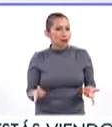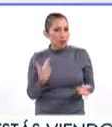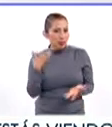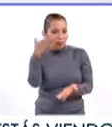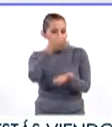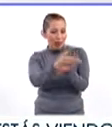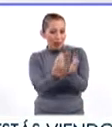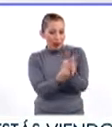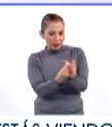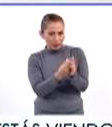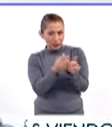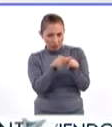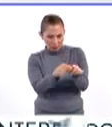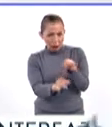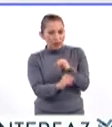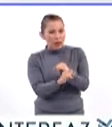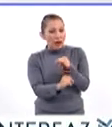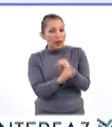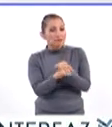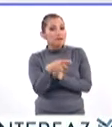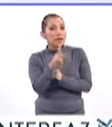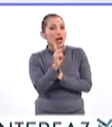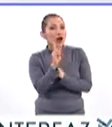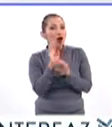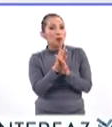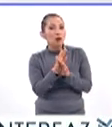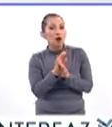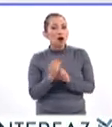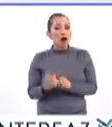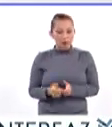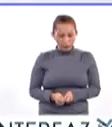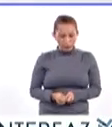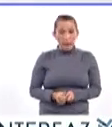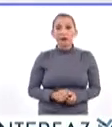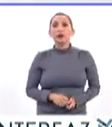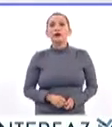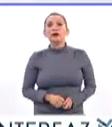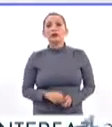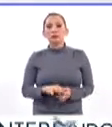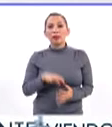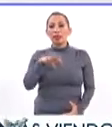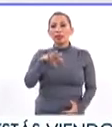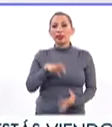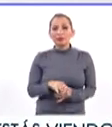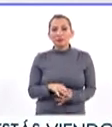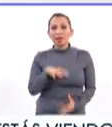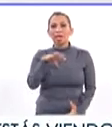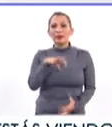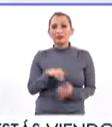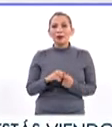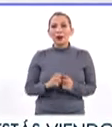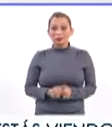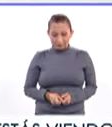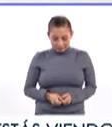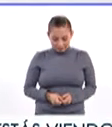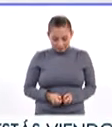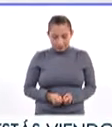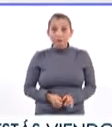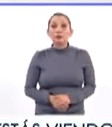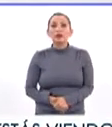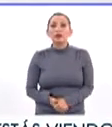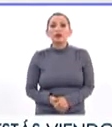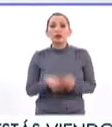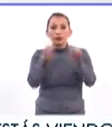entran a clase? Siguen estando conectados, pero es como intermitente. Se conectan y se desconectan en el mantenimiento de